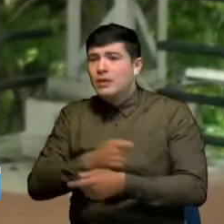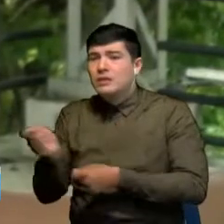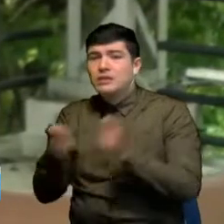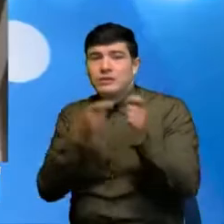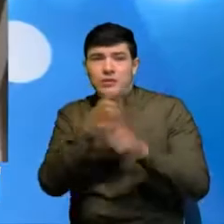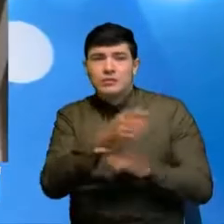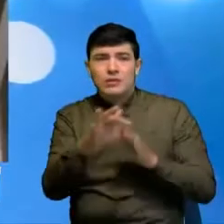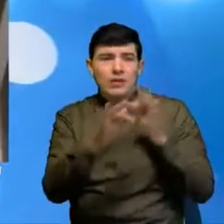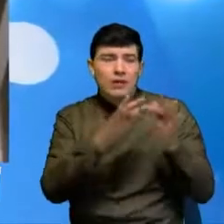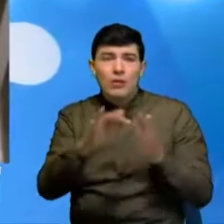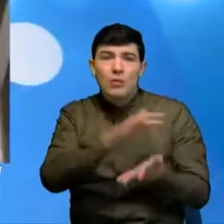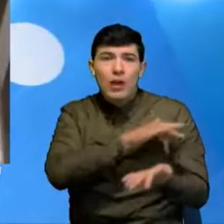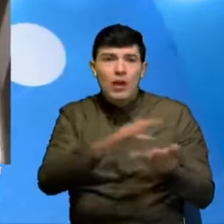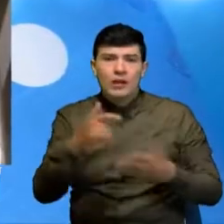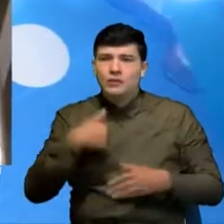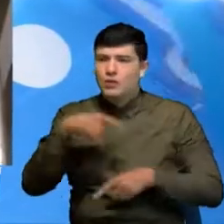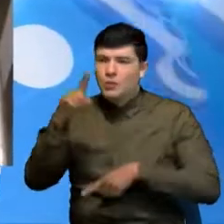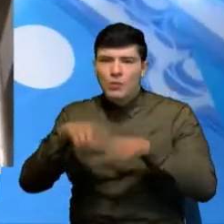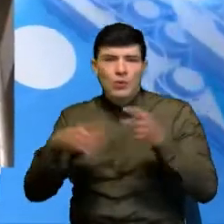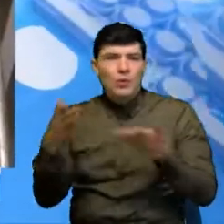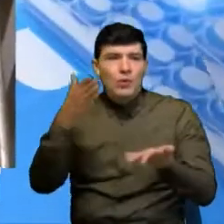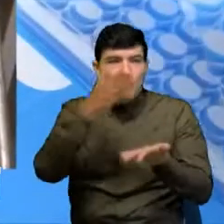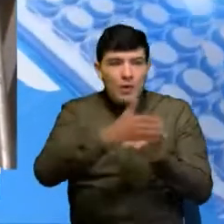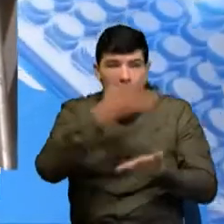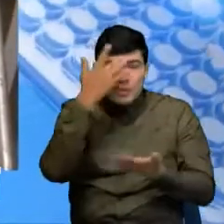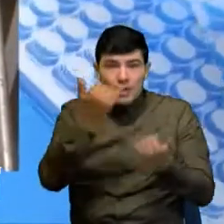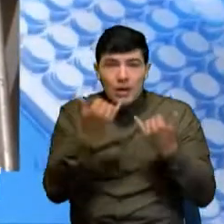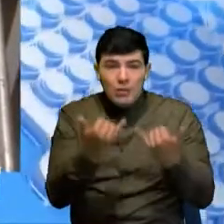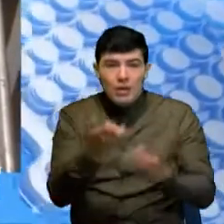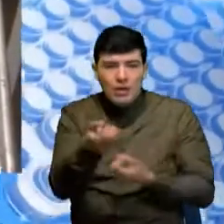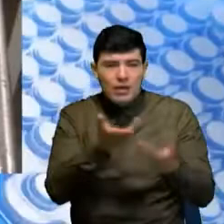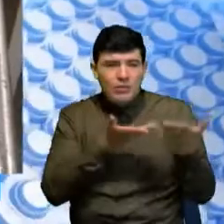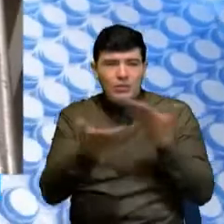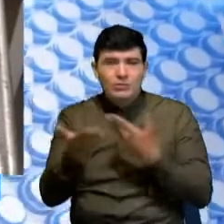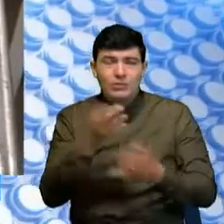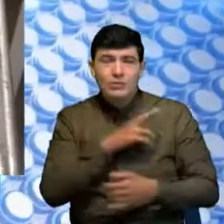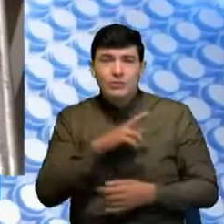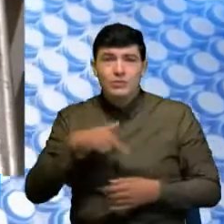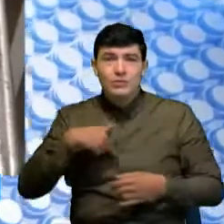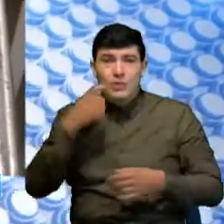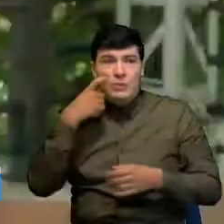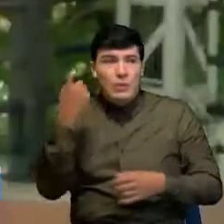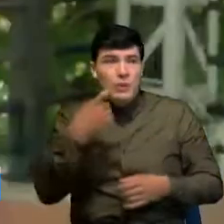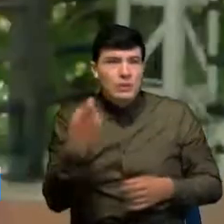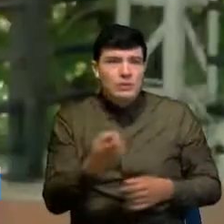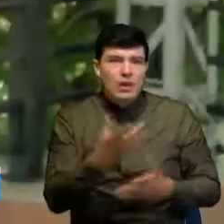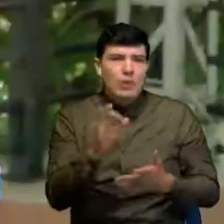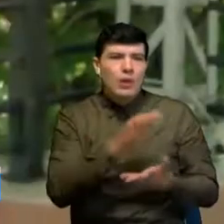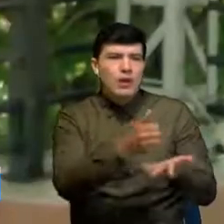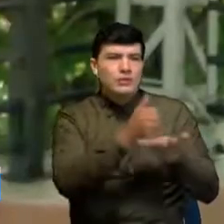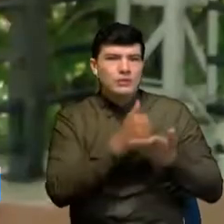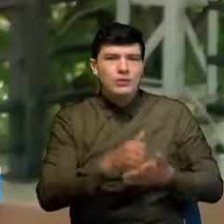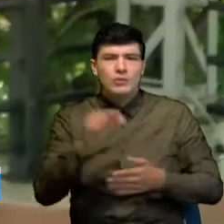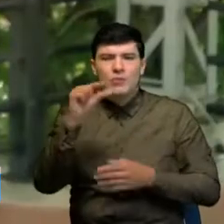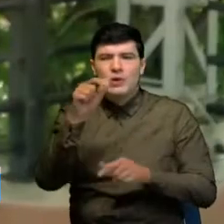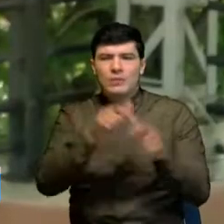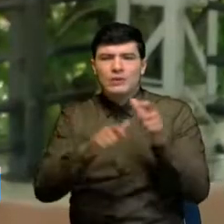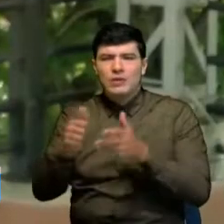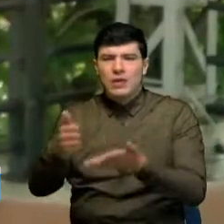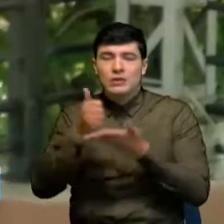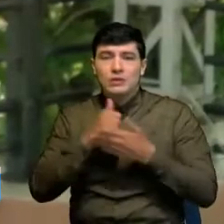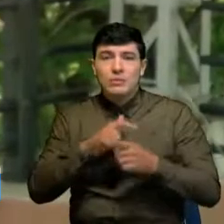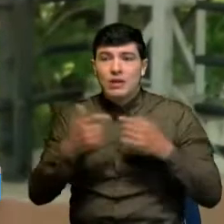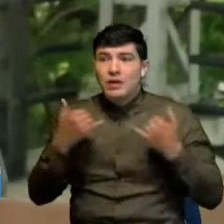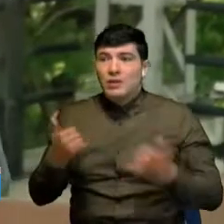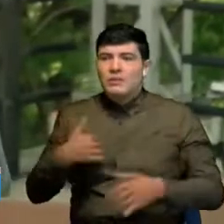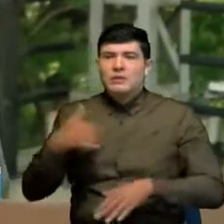su tratamiento no he podido viajar porque las condiciones que pues lo que hemos conseguido de lo que muy poca gente nos ha ayudado y